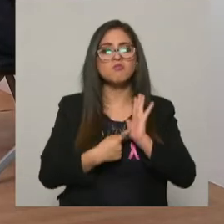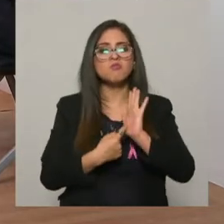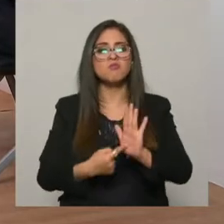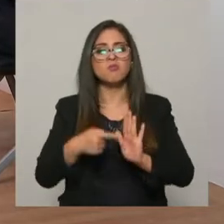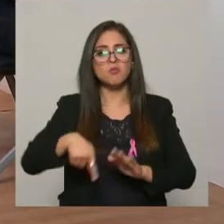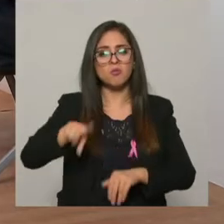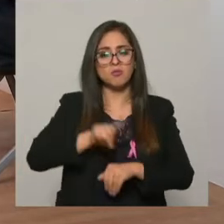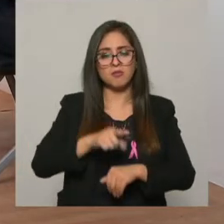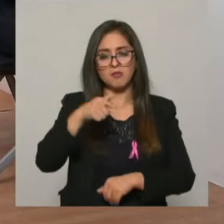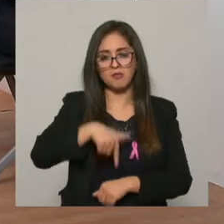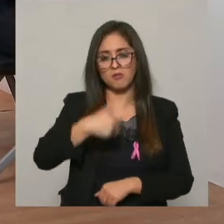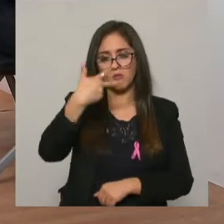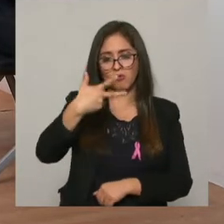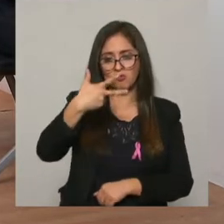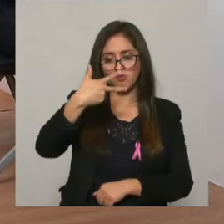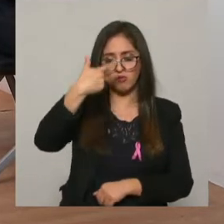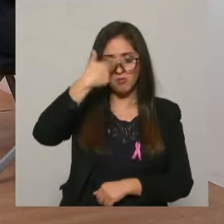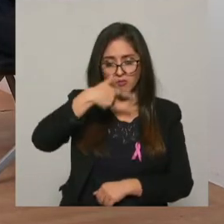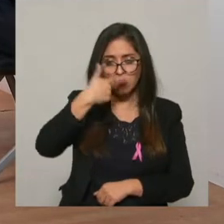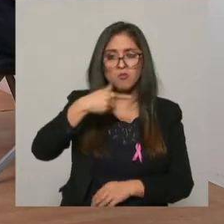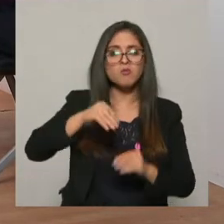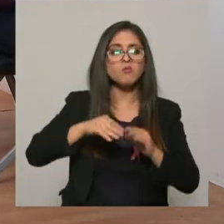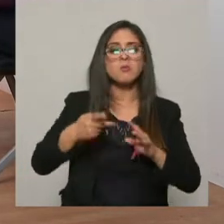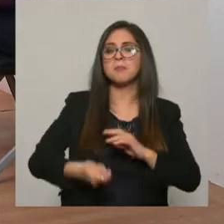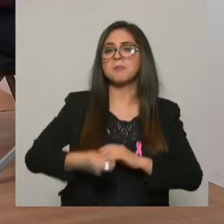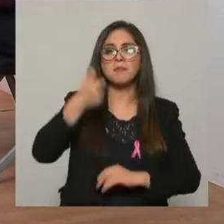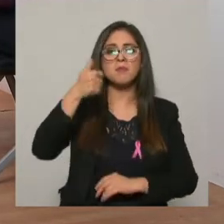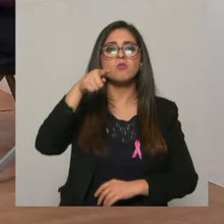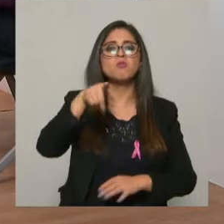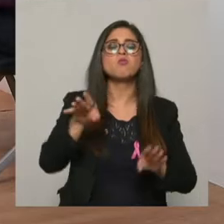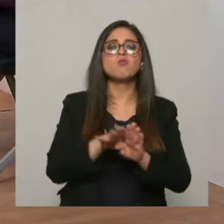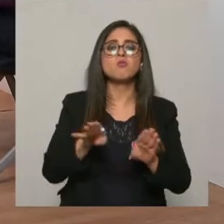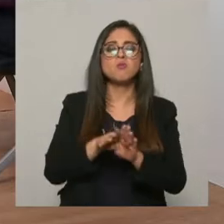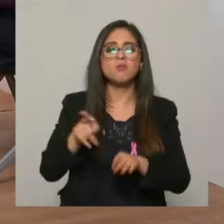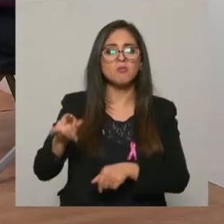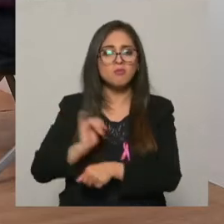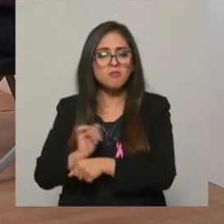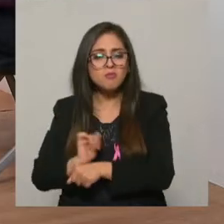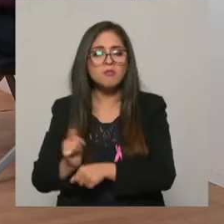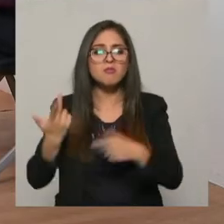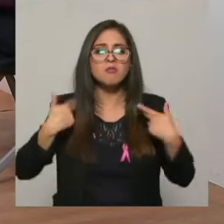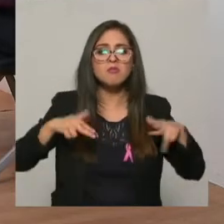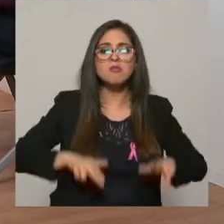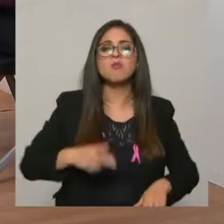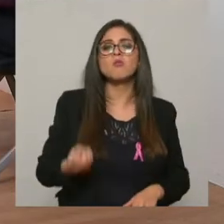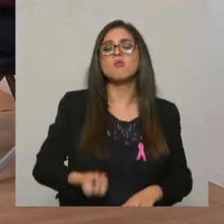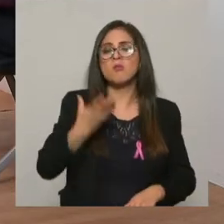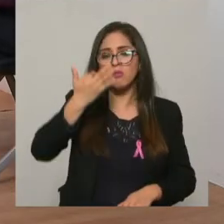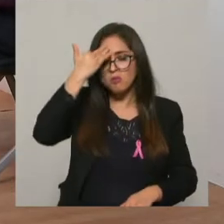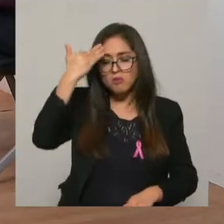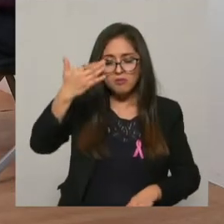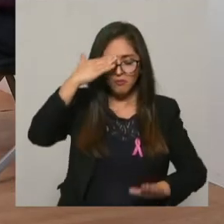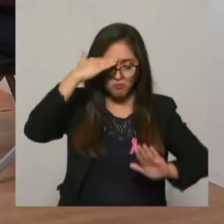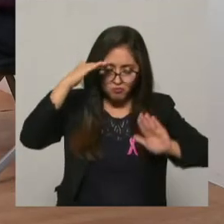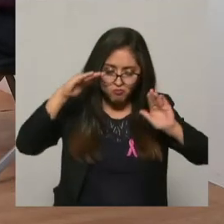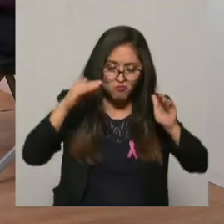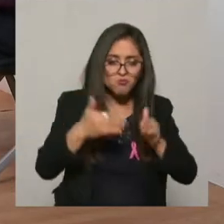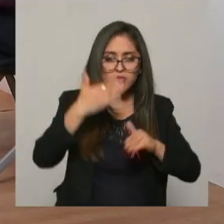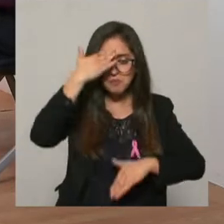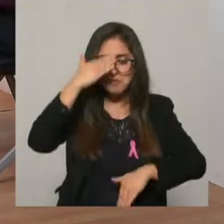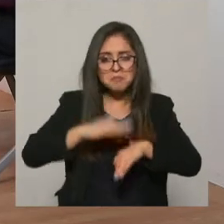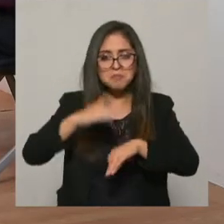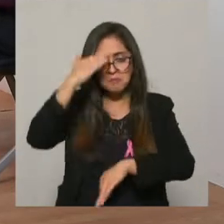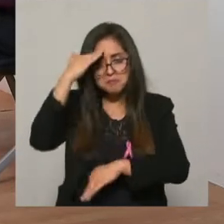esta noche a las 8. ¿Cómo puedes interpretar tú también este personaje? ¿Cuánto tiempo te ha tomado meterte en